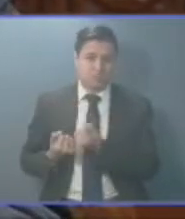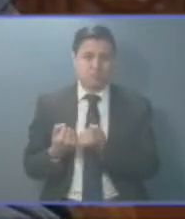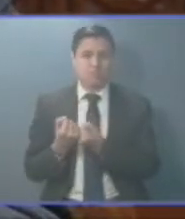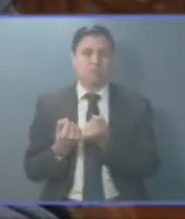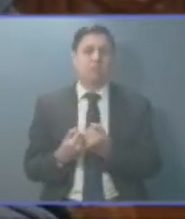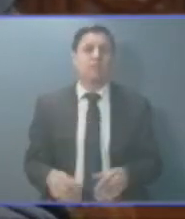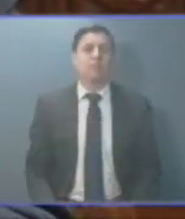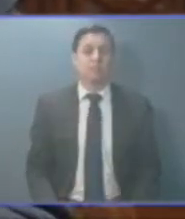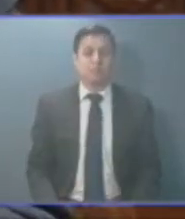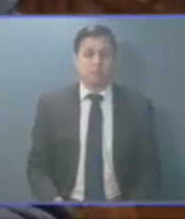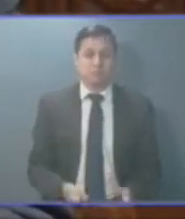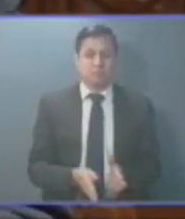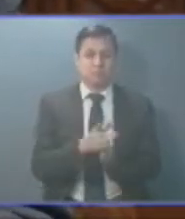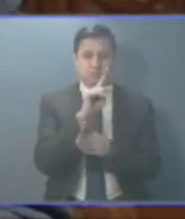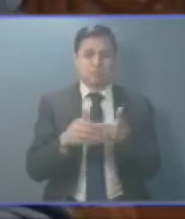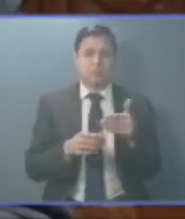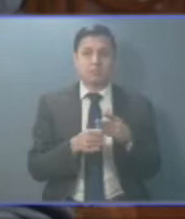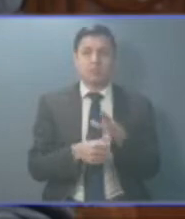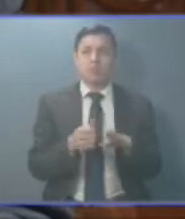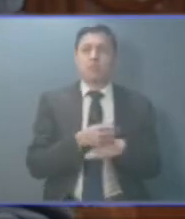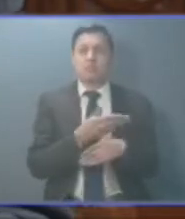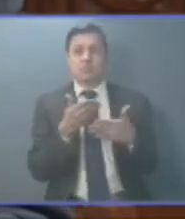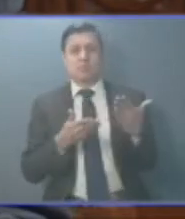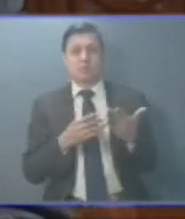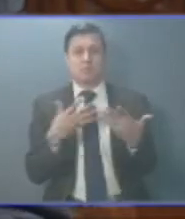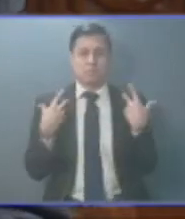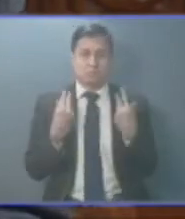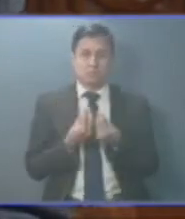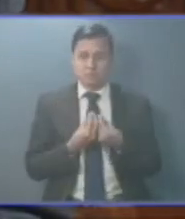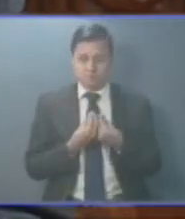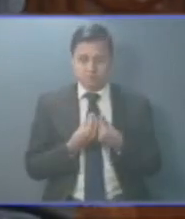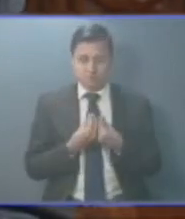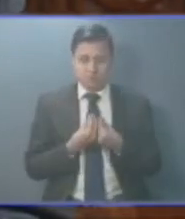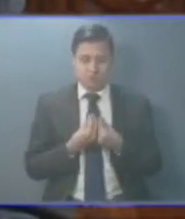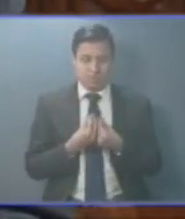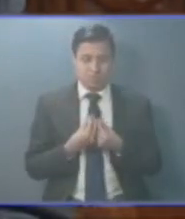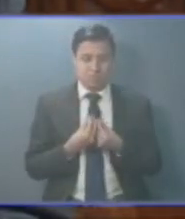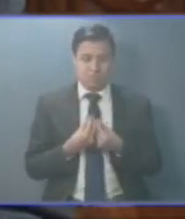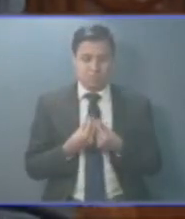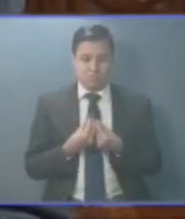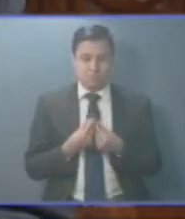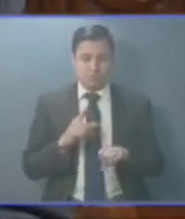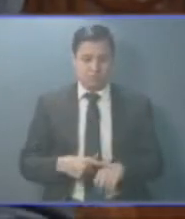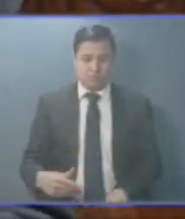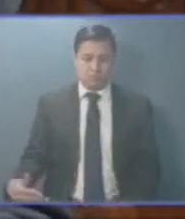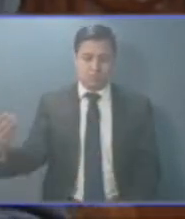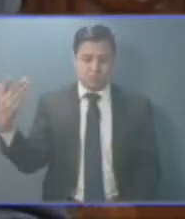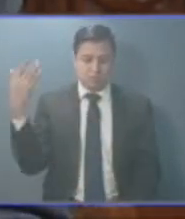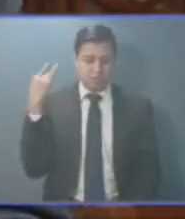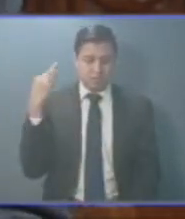Instituto Administrador de los Beneficios y Prestaciones Sociales de los Veteranos Militares y Excombatientes,